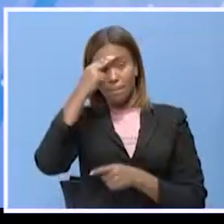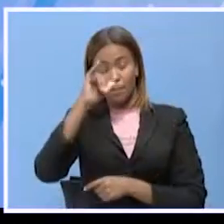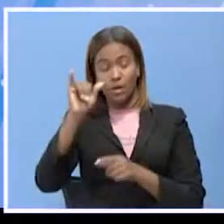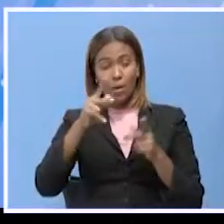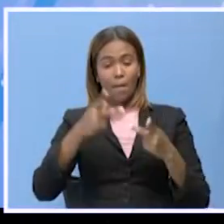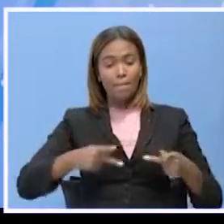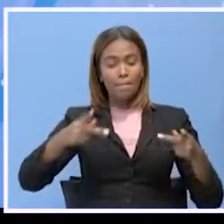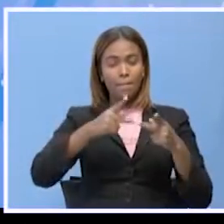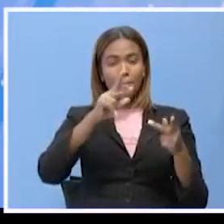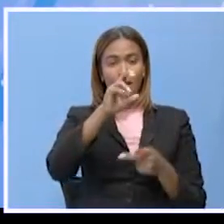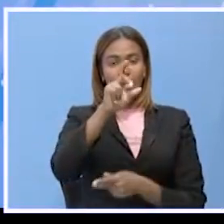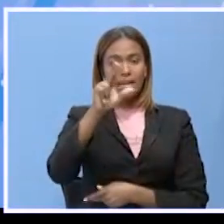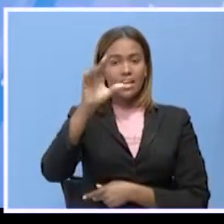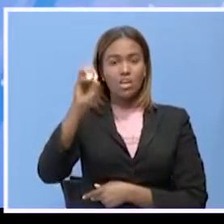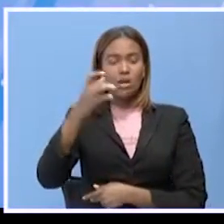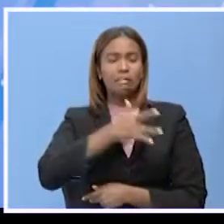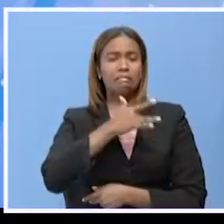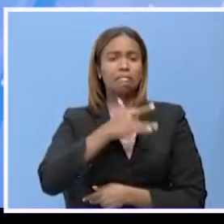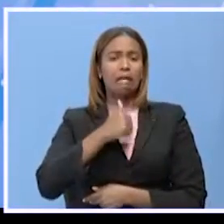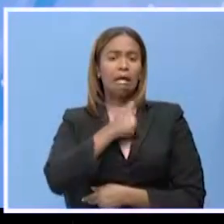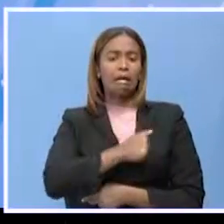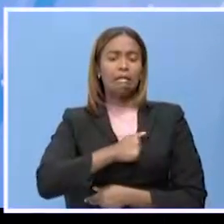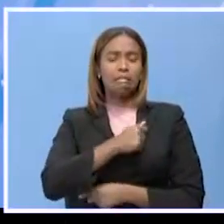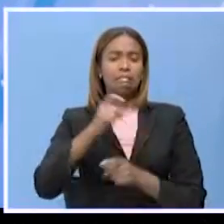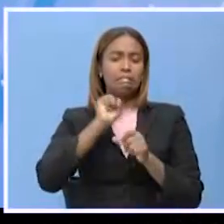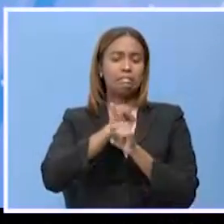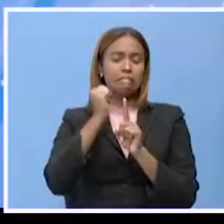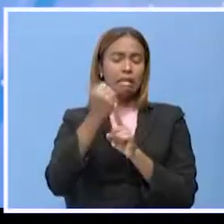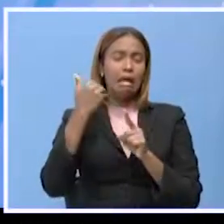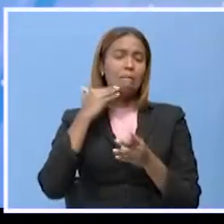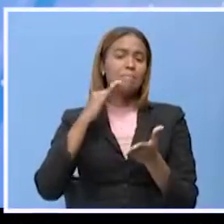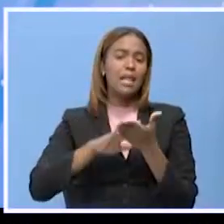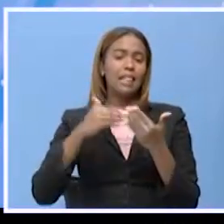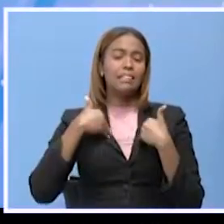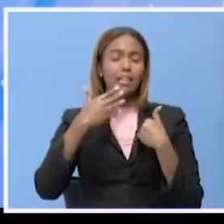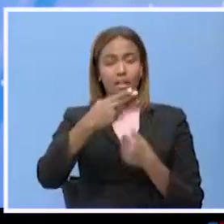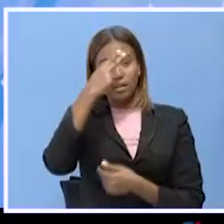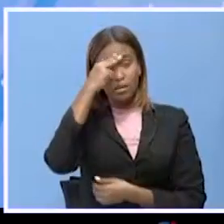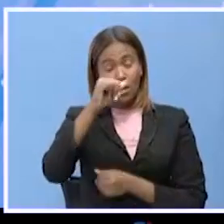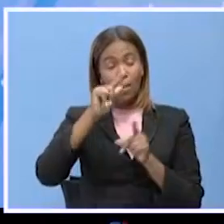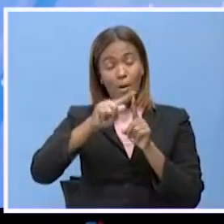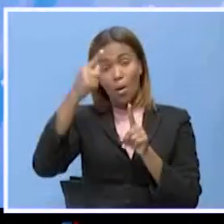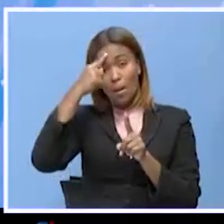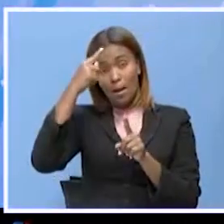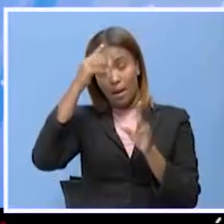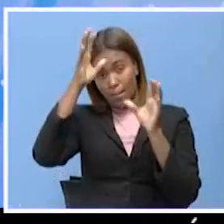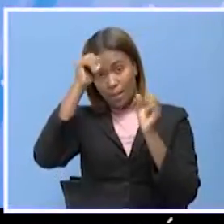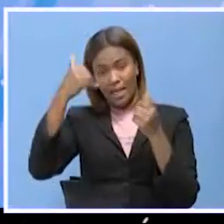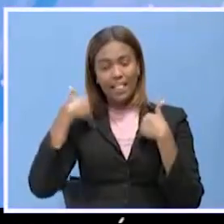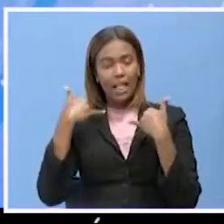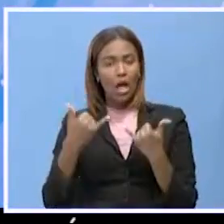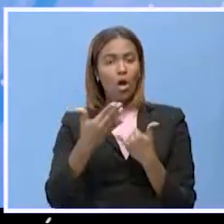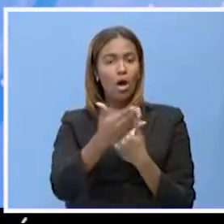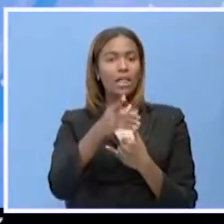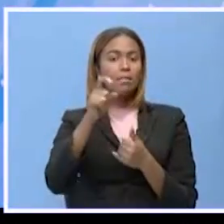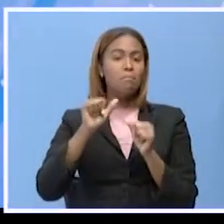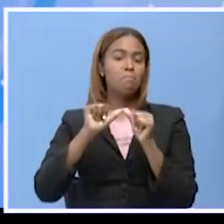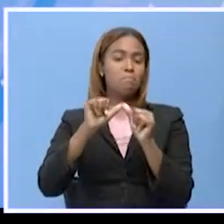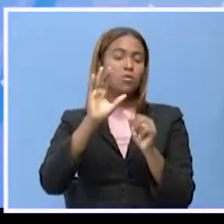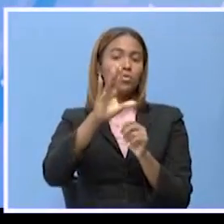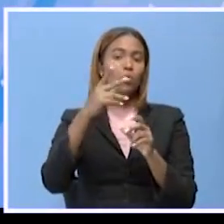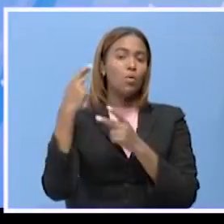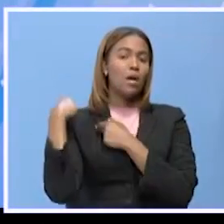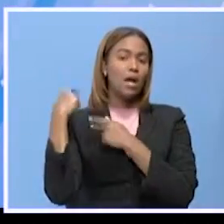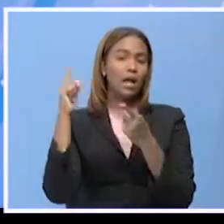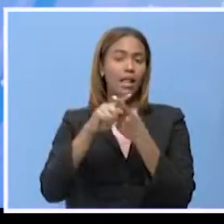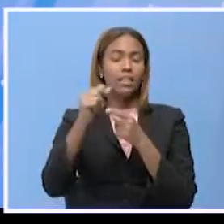el Parque Enriquillo lamentan la situación de ingobernabilidad que reina en su nación, aunque consideran que el presidente Jovenel Moïse debe seguir en el poder